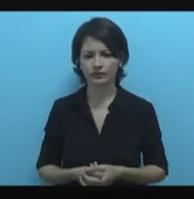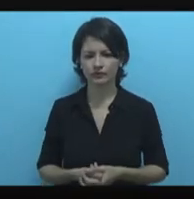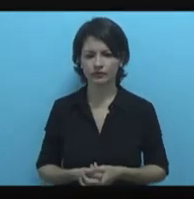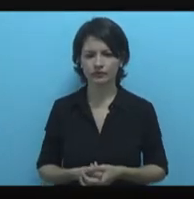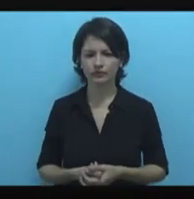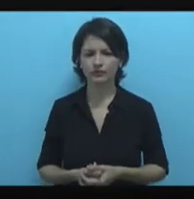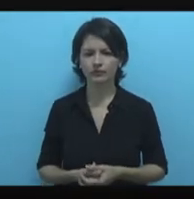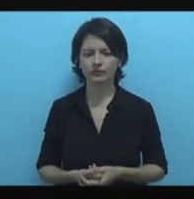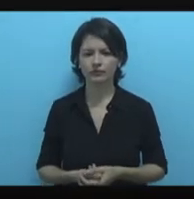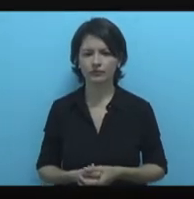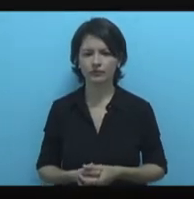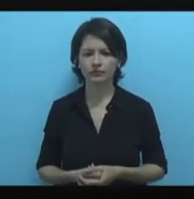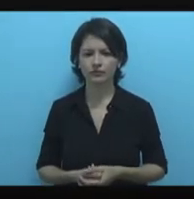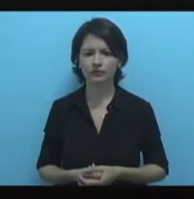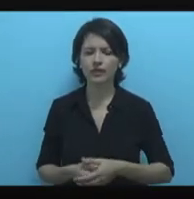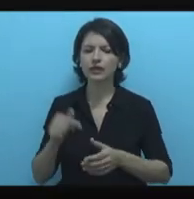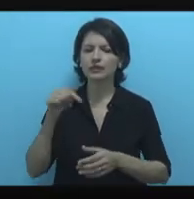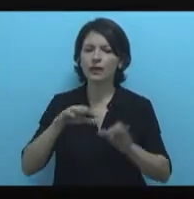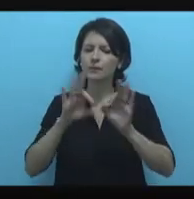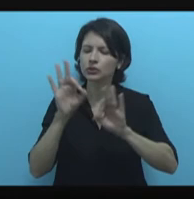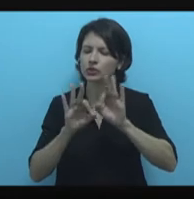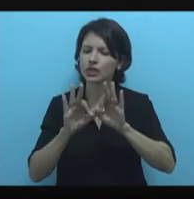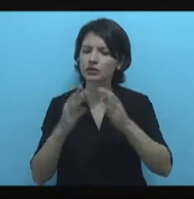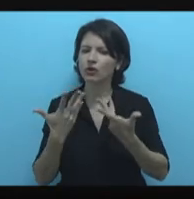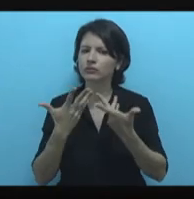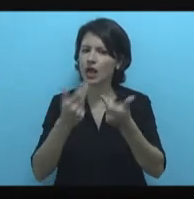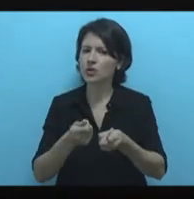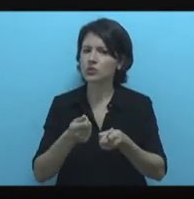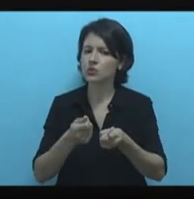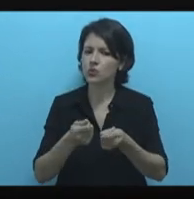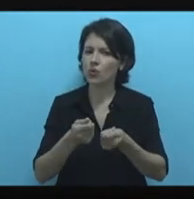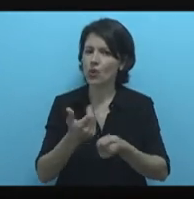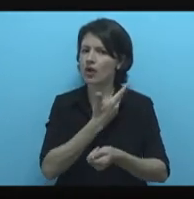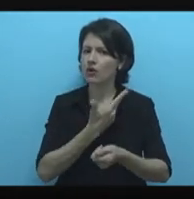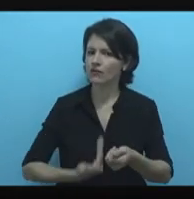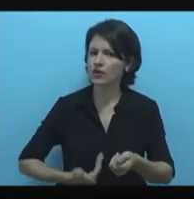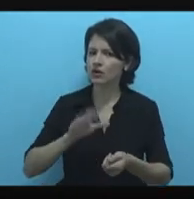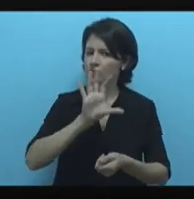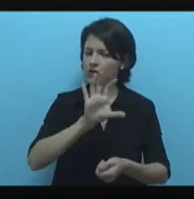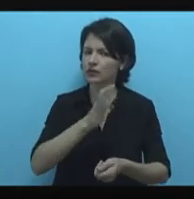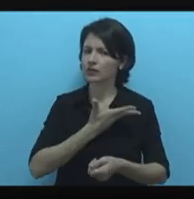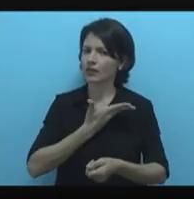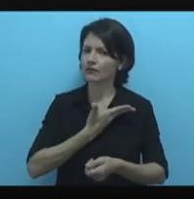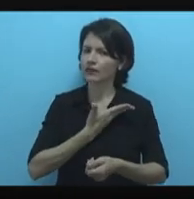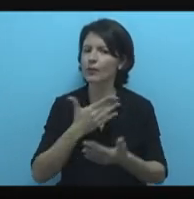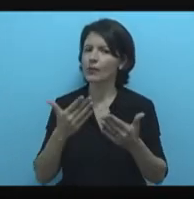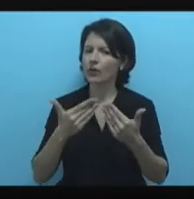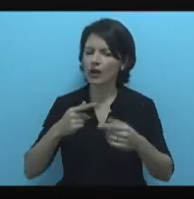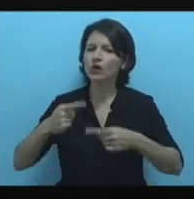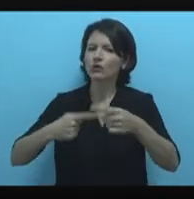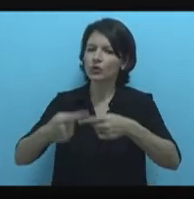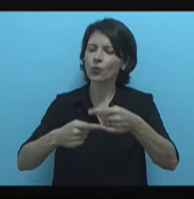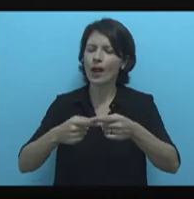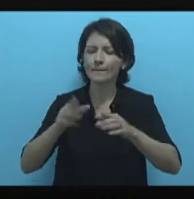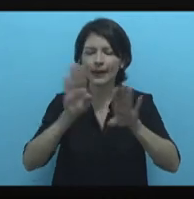ningún código sino que más bien le da potestades al estado de la provincia de santa fe para que puedan seguir legislando